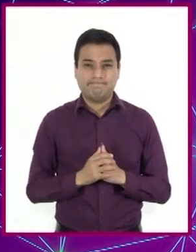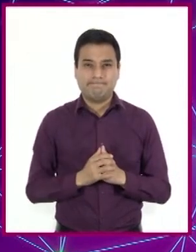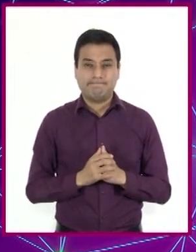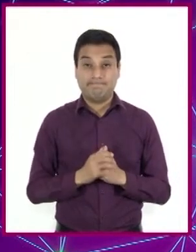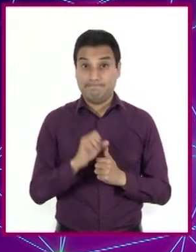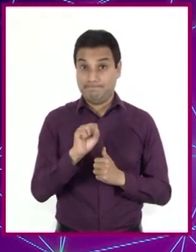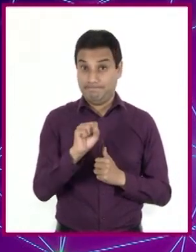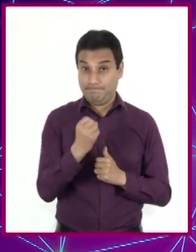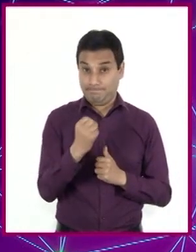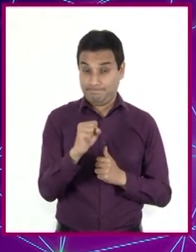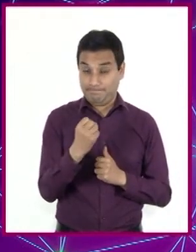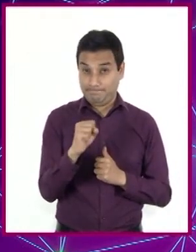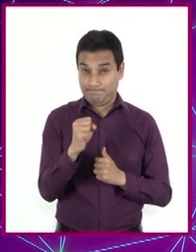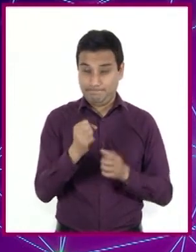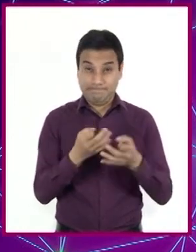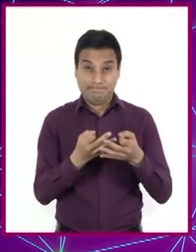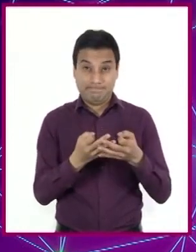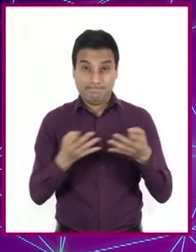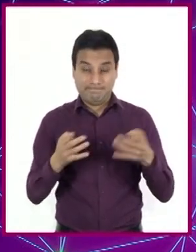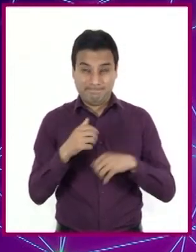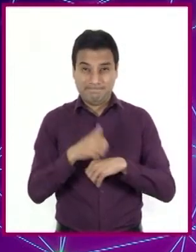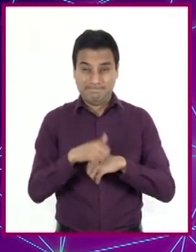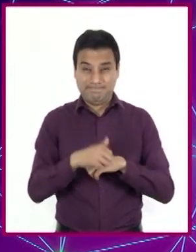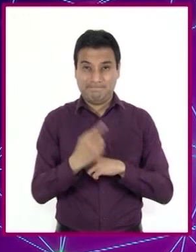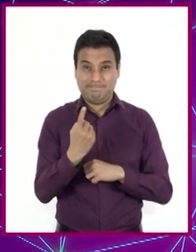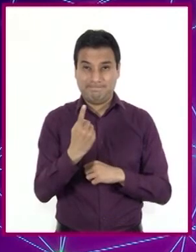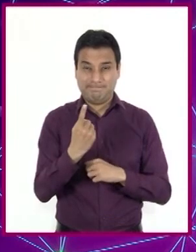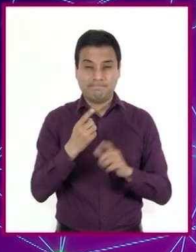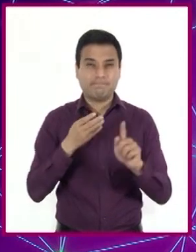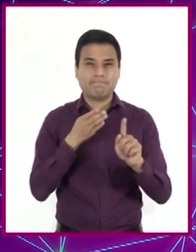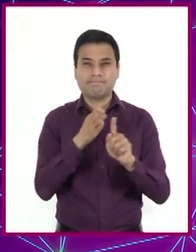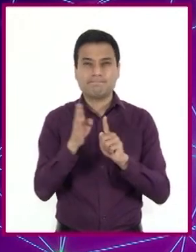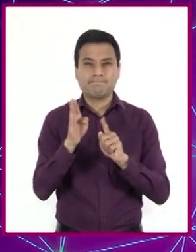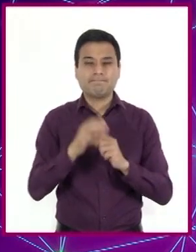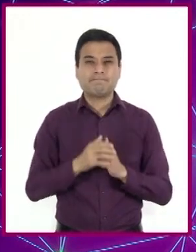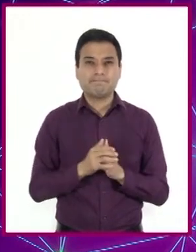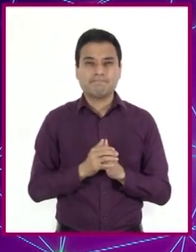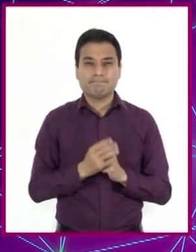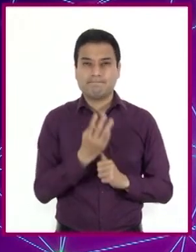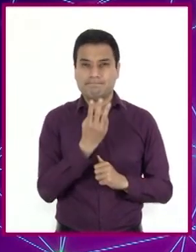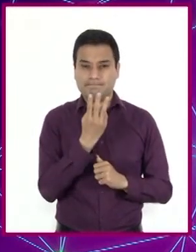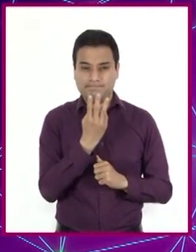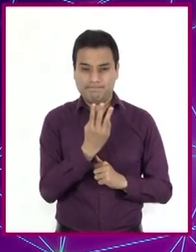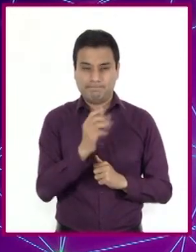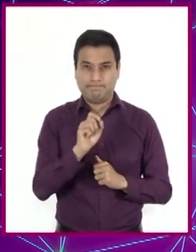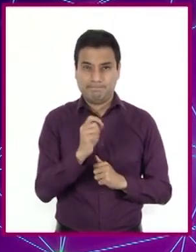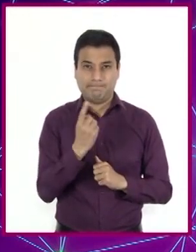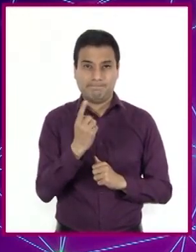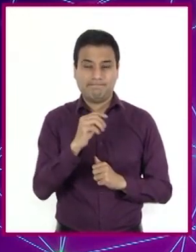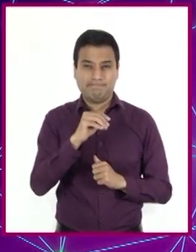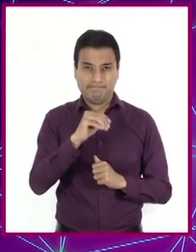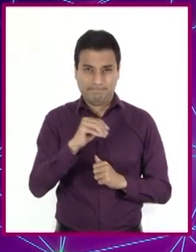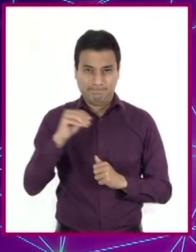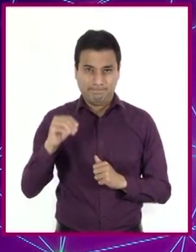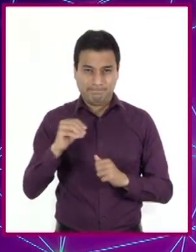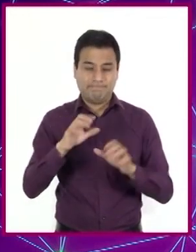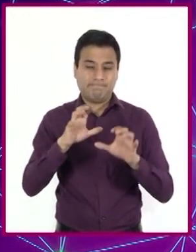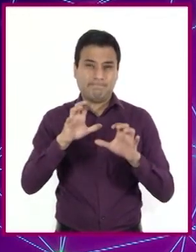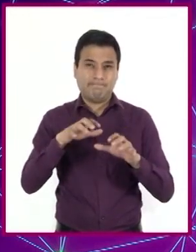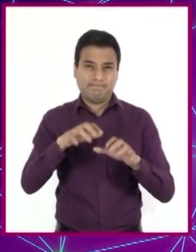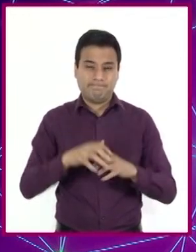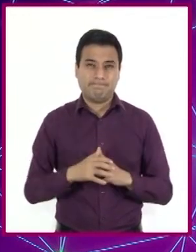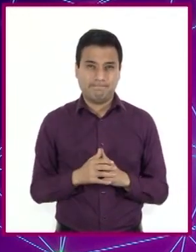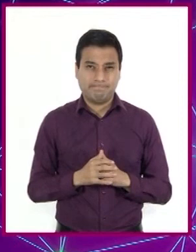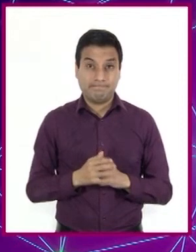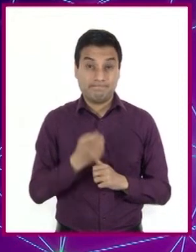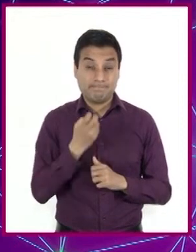mes de septiembre, en el terreno 1, la desviación es de tan solo 3.1 milímetros de agua pluvial.